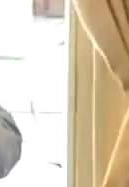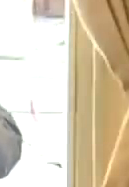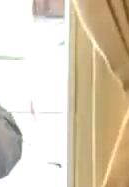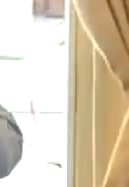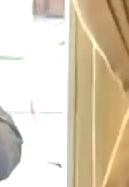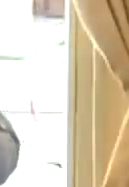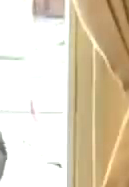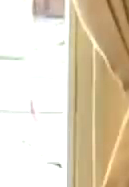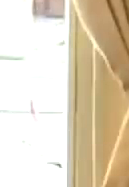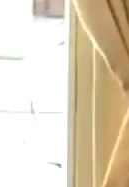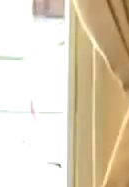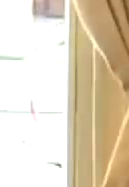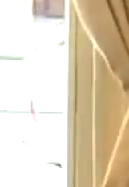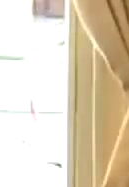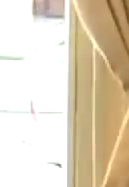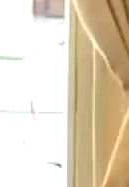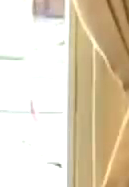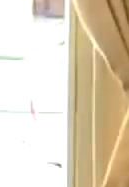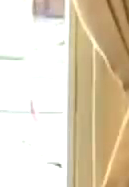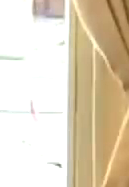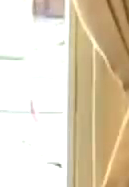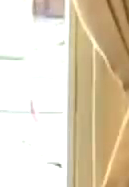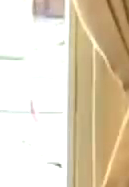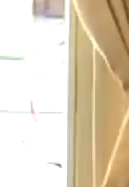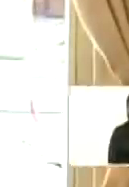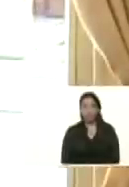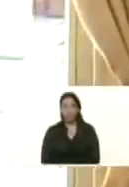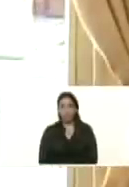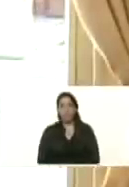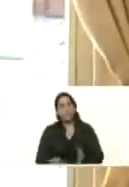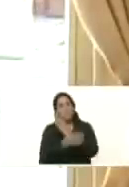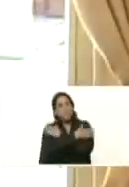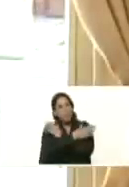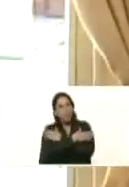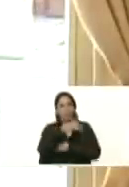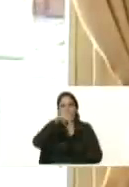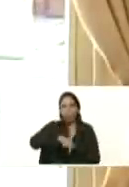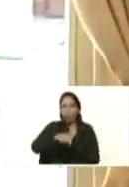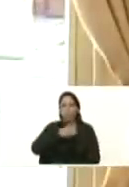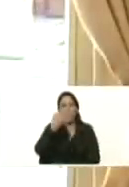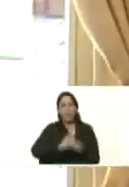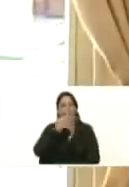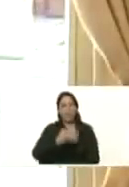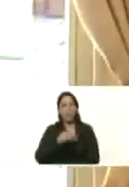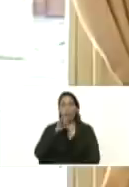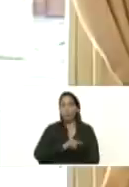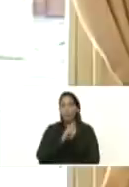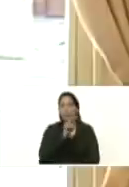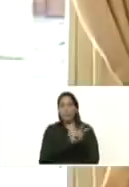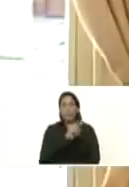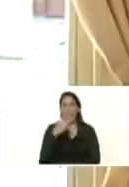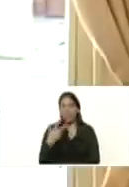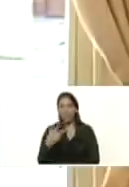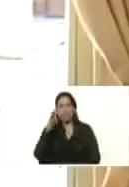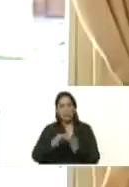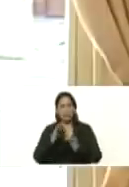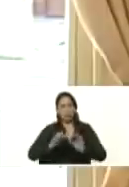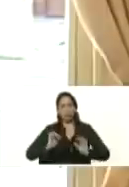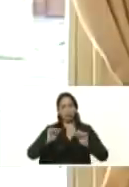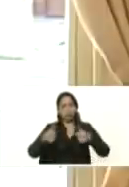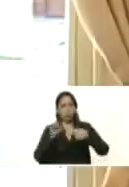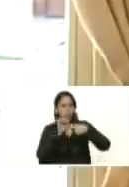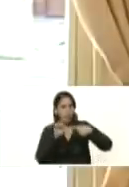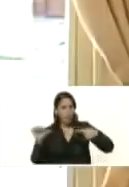buenas tardes venezuela mi abrazo hoy de lunes 23 de septiembre empezando la